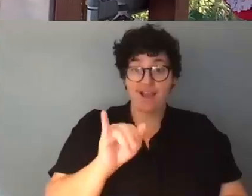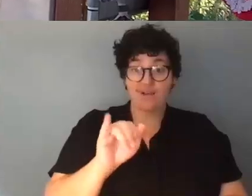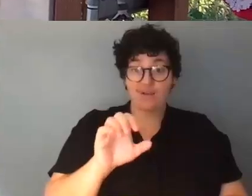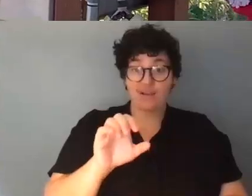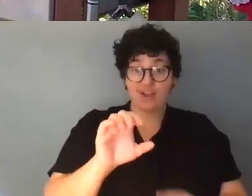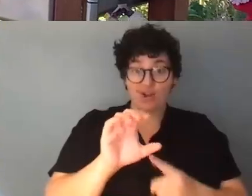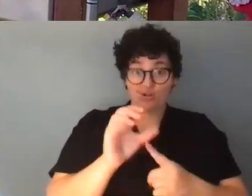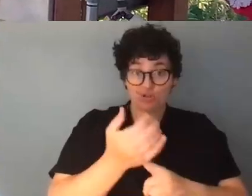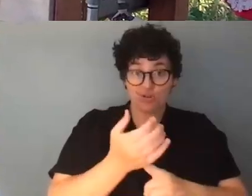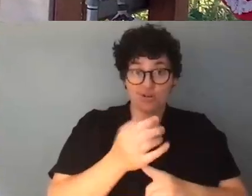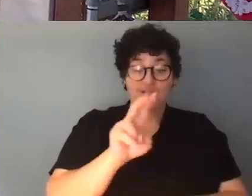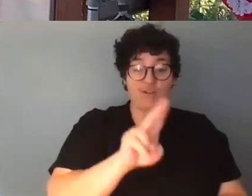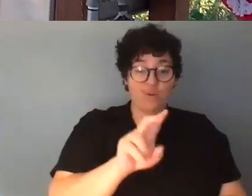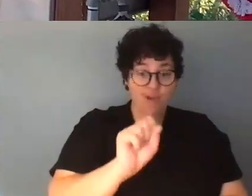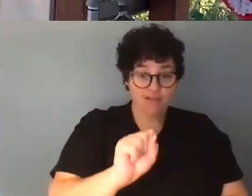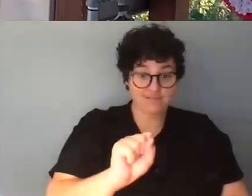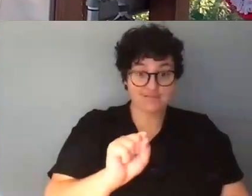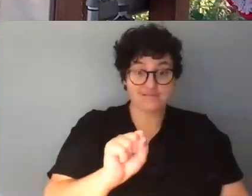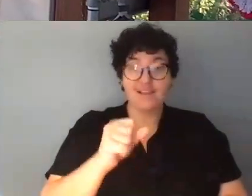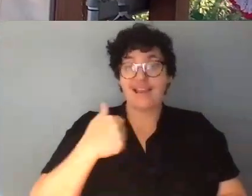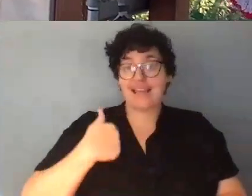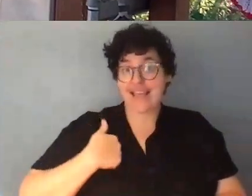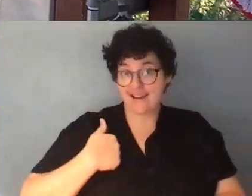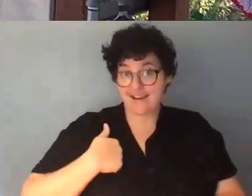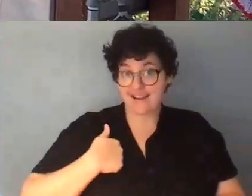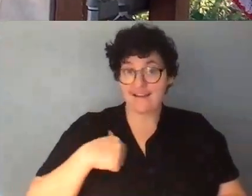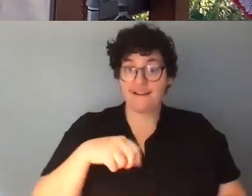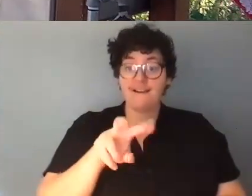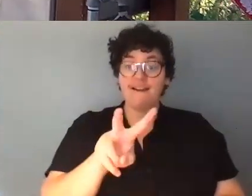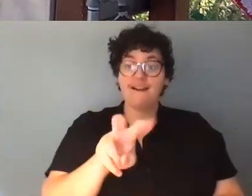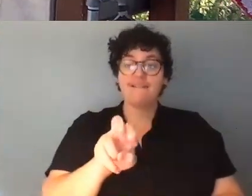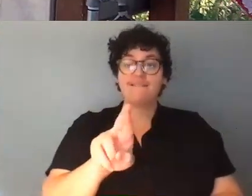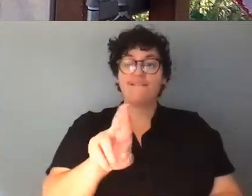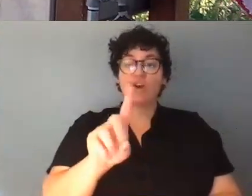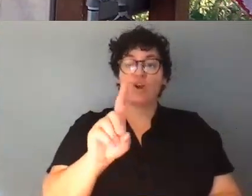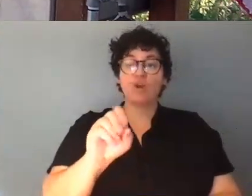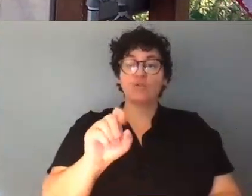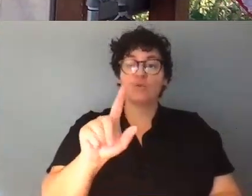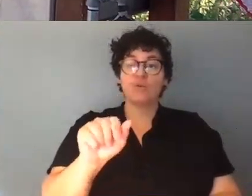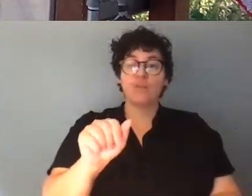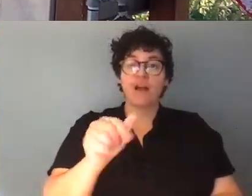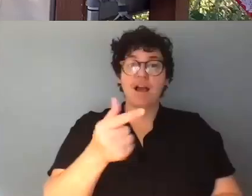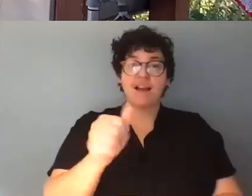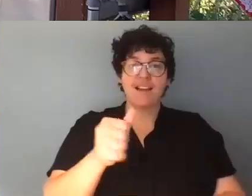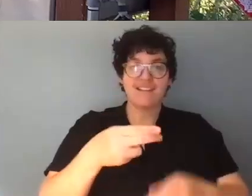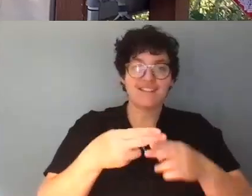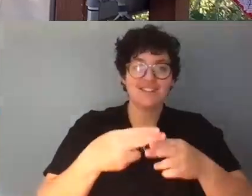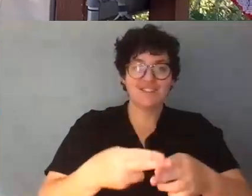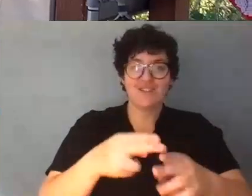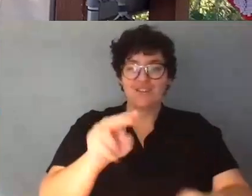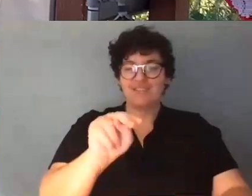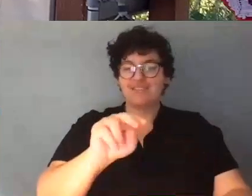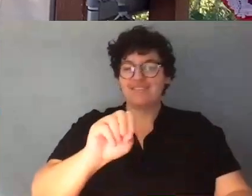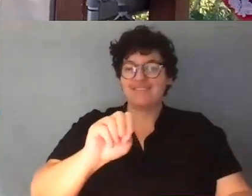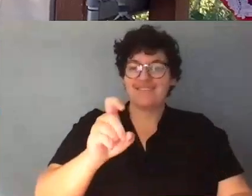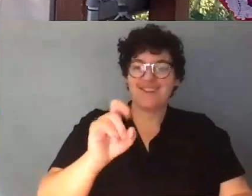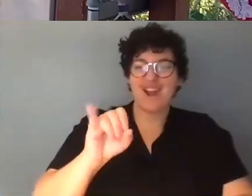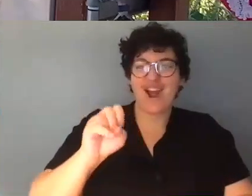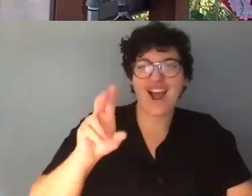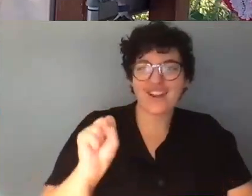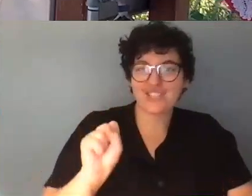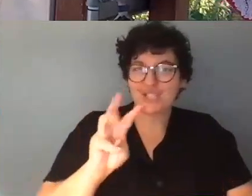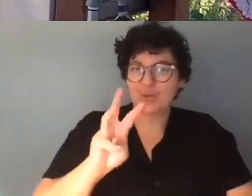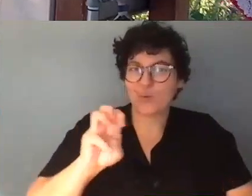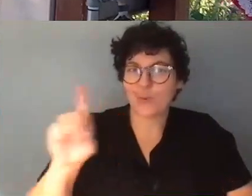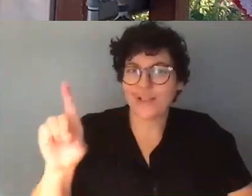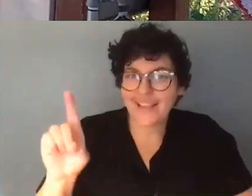Unidos en Canadá nos informa que la verdolaga es una hierba mala noxiosa.